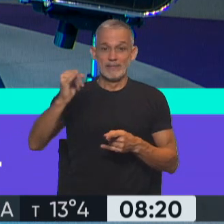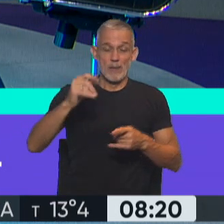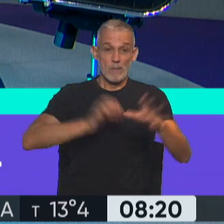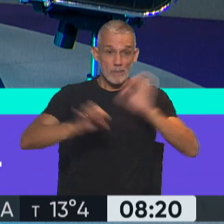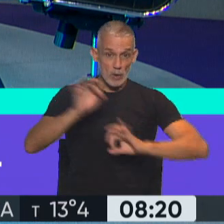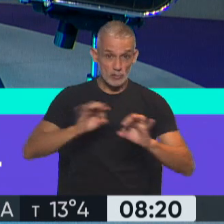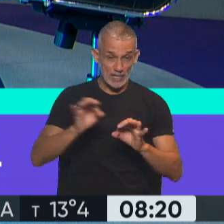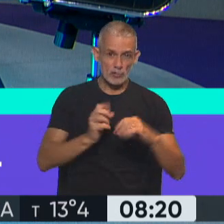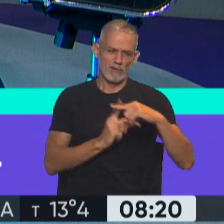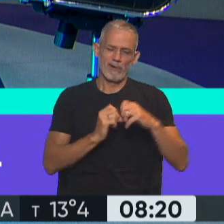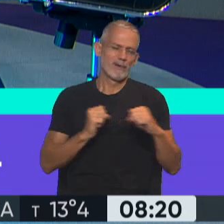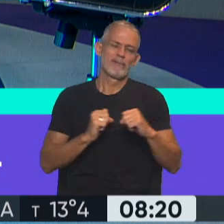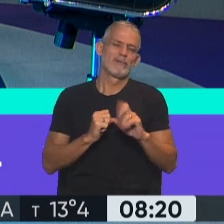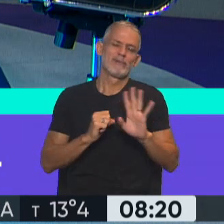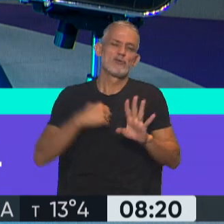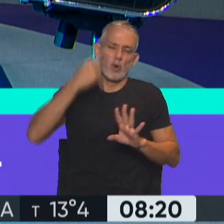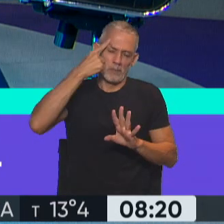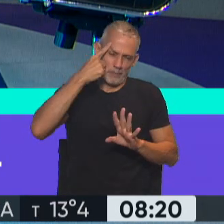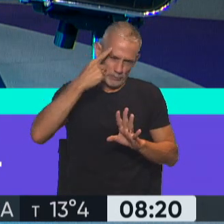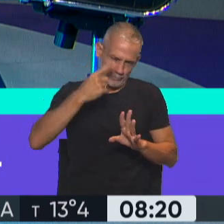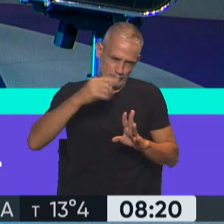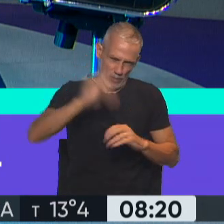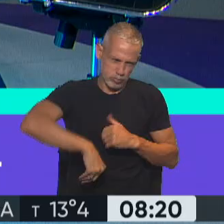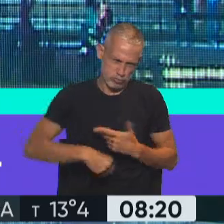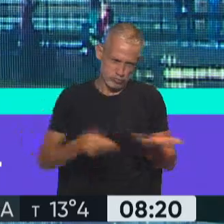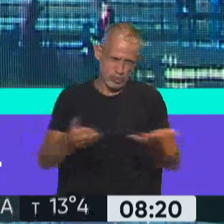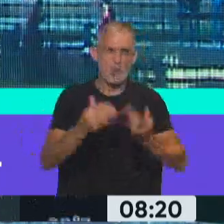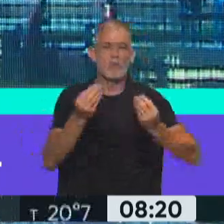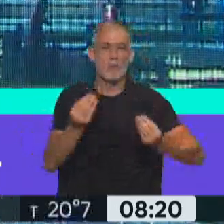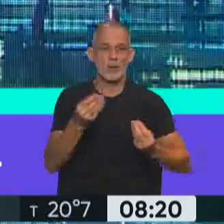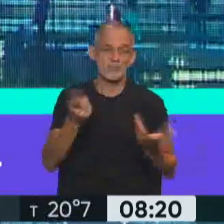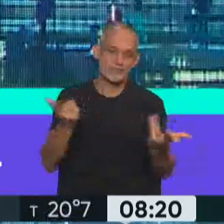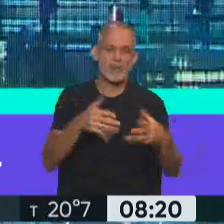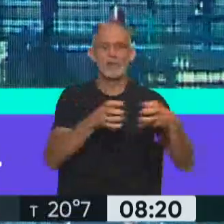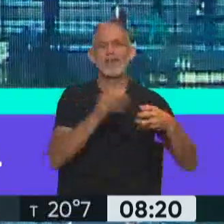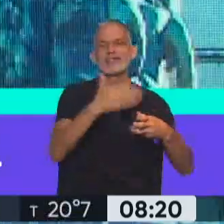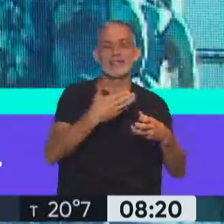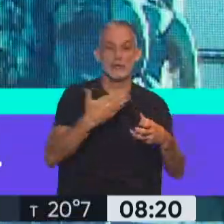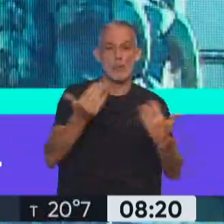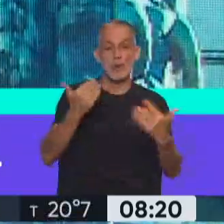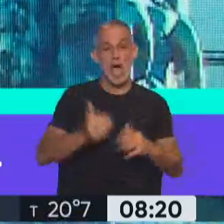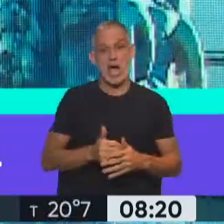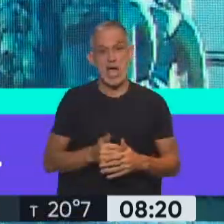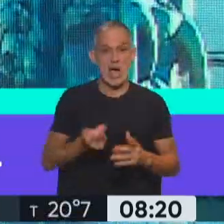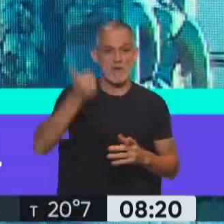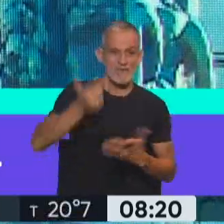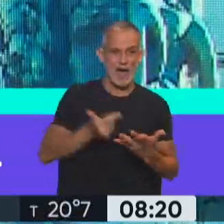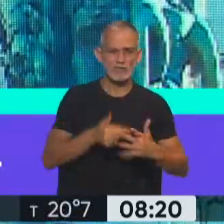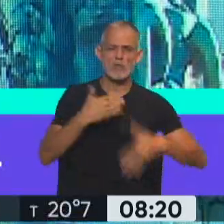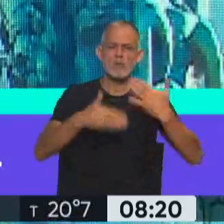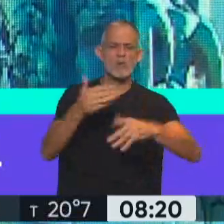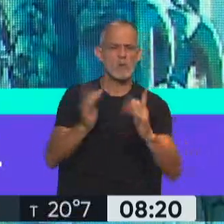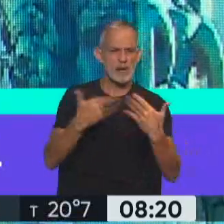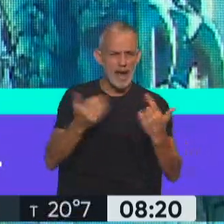la coalición cívica no va a tener ningún asidero, porque la realidad es que por más que al Frente de Todos hoy en día le pueda facilitar, acelerar los